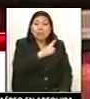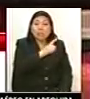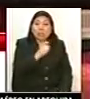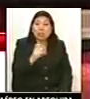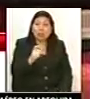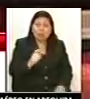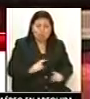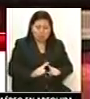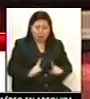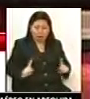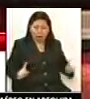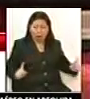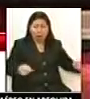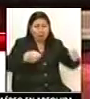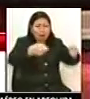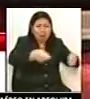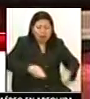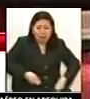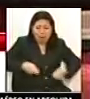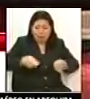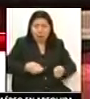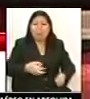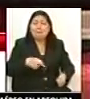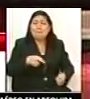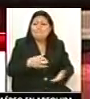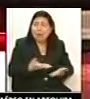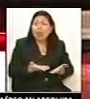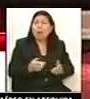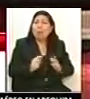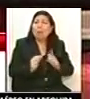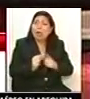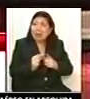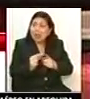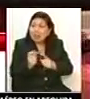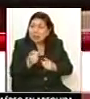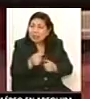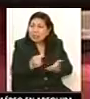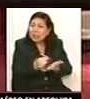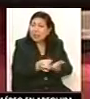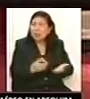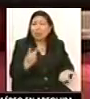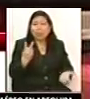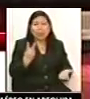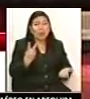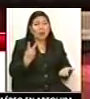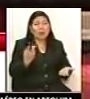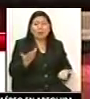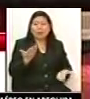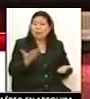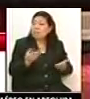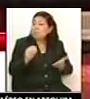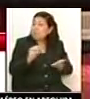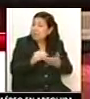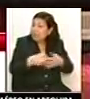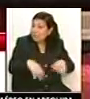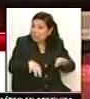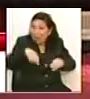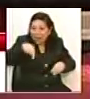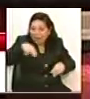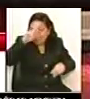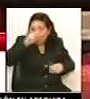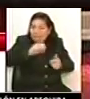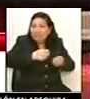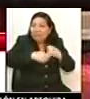de hectáreas de papa, de quinoa, que son los dos productos que se supone bandera y se exportan a